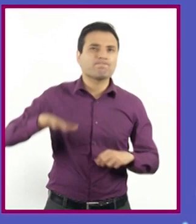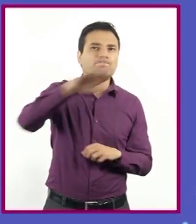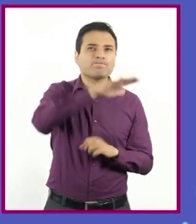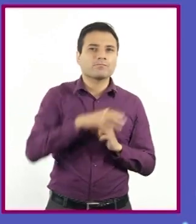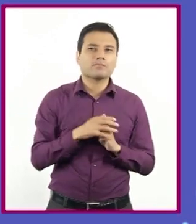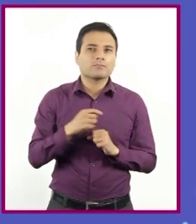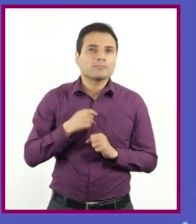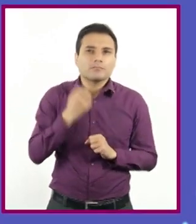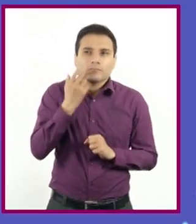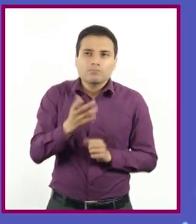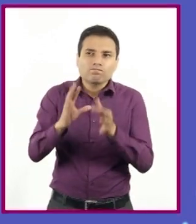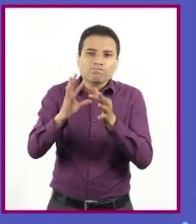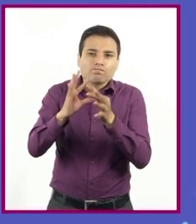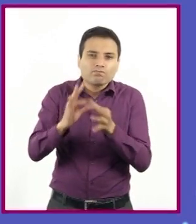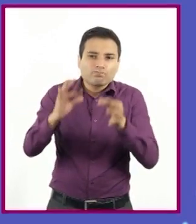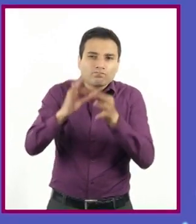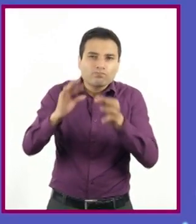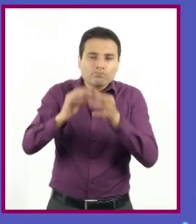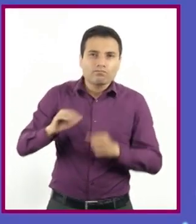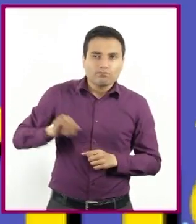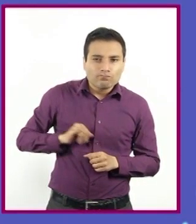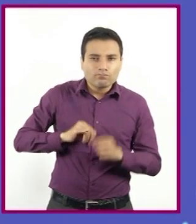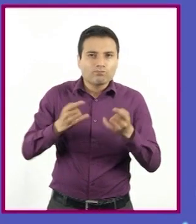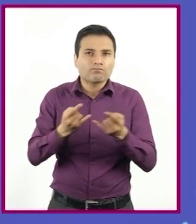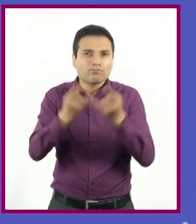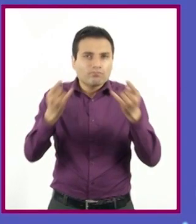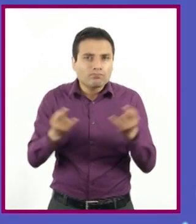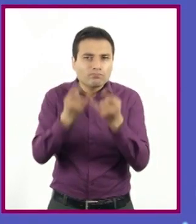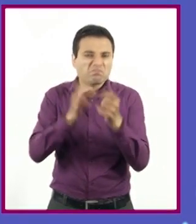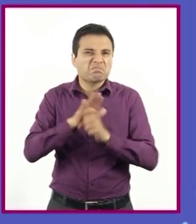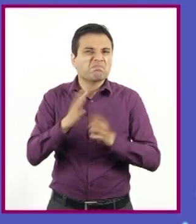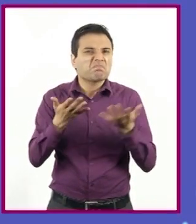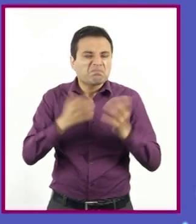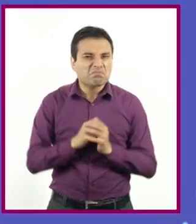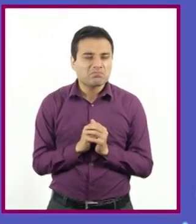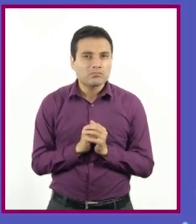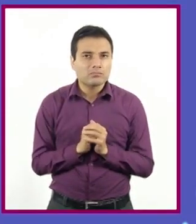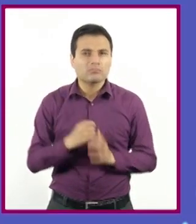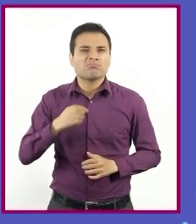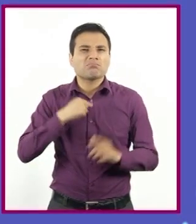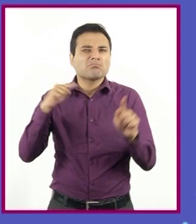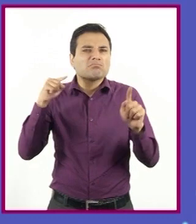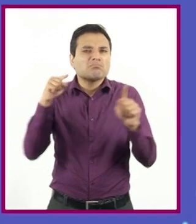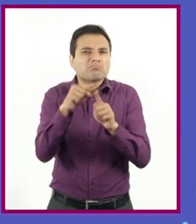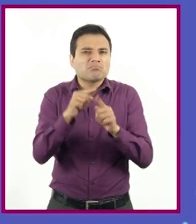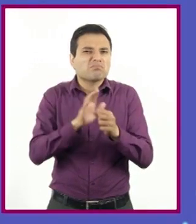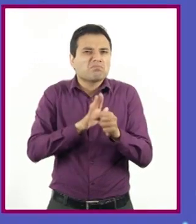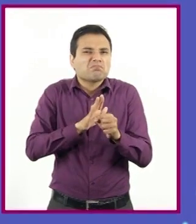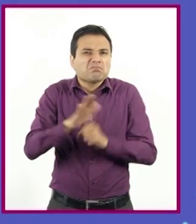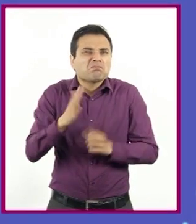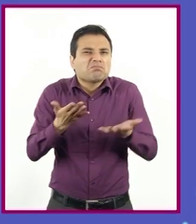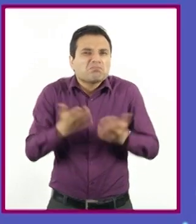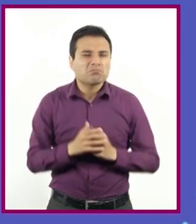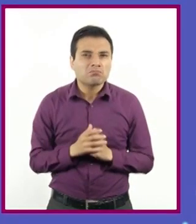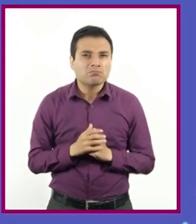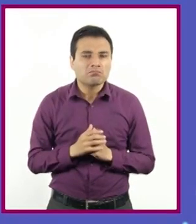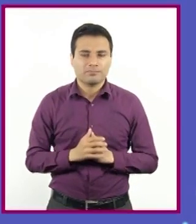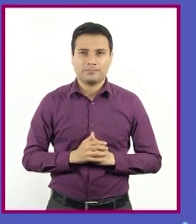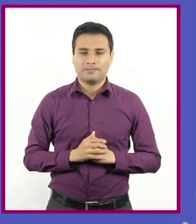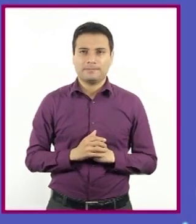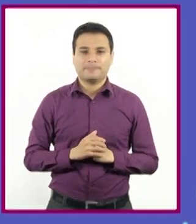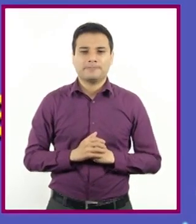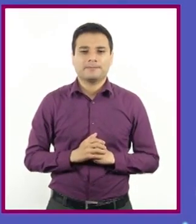curiosidades quiero que los radioescuchas conozcan? ¿Qué pretendo lograr al dar a conocer esta